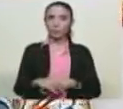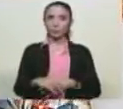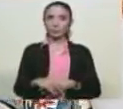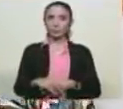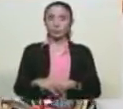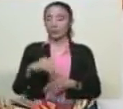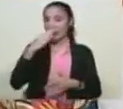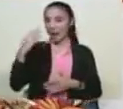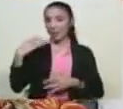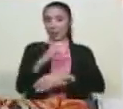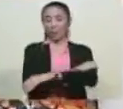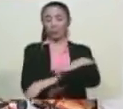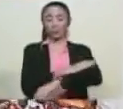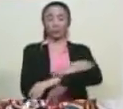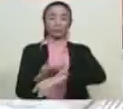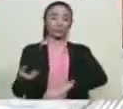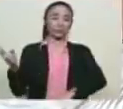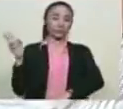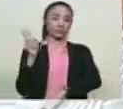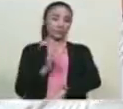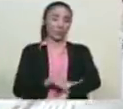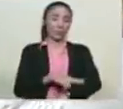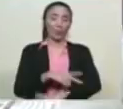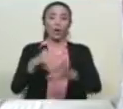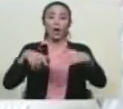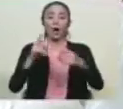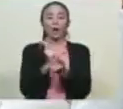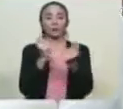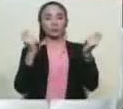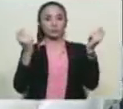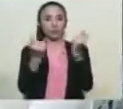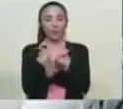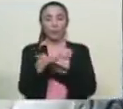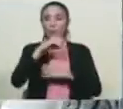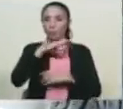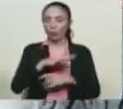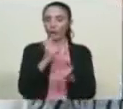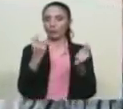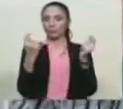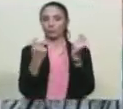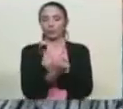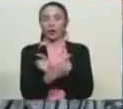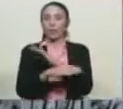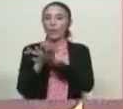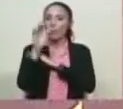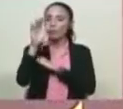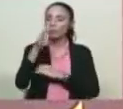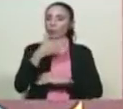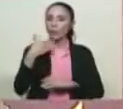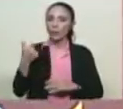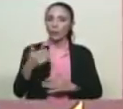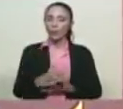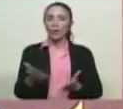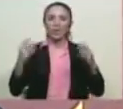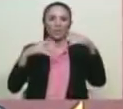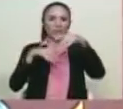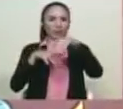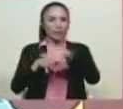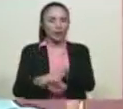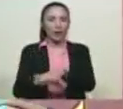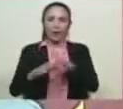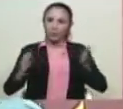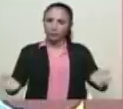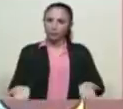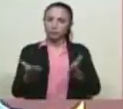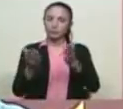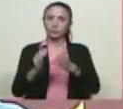colectivo adeco del pasado a un contrato colectivo moderno, de futuro, integral, hecho